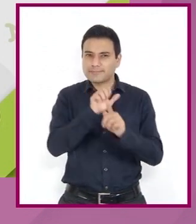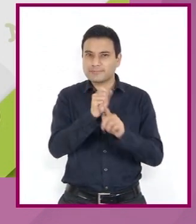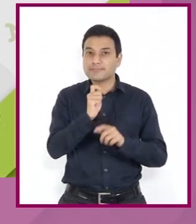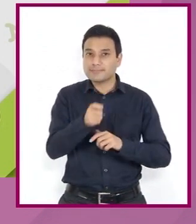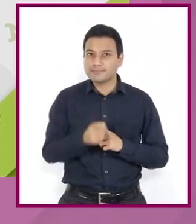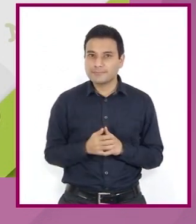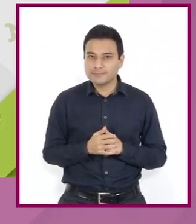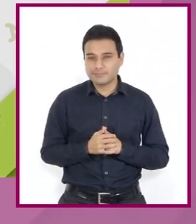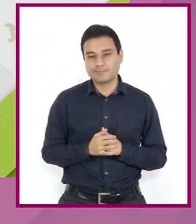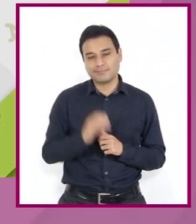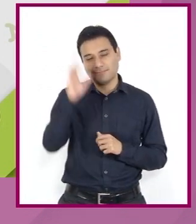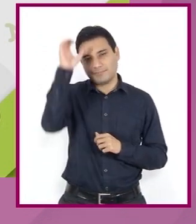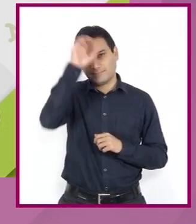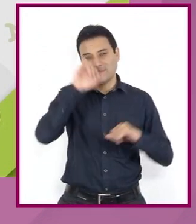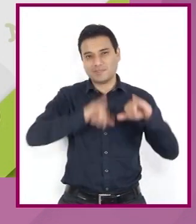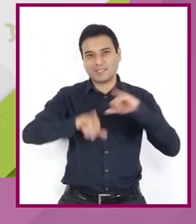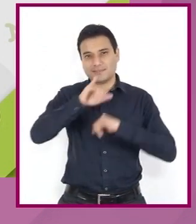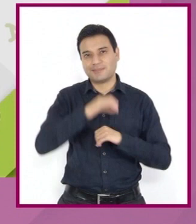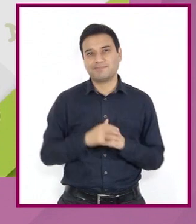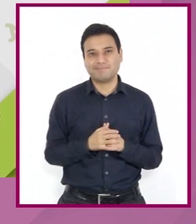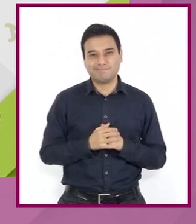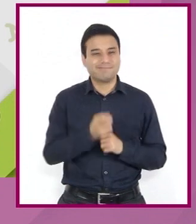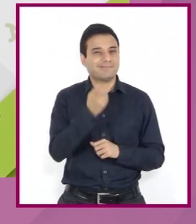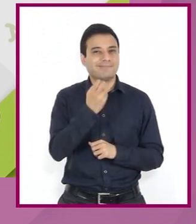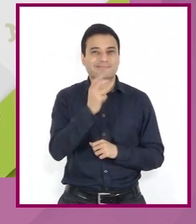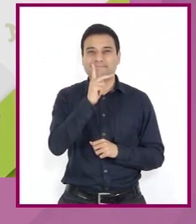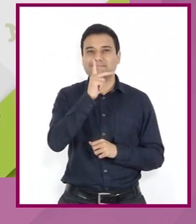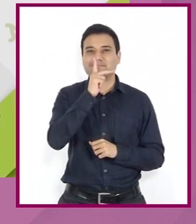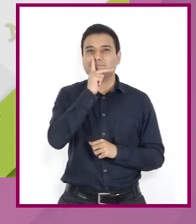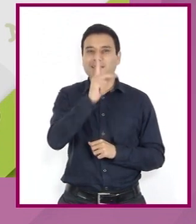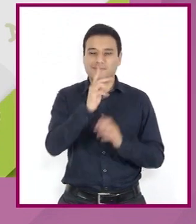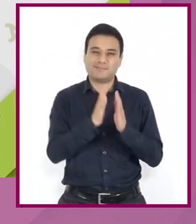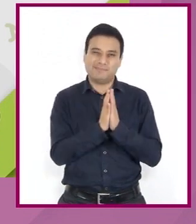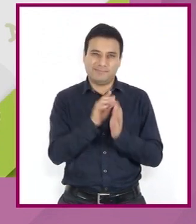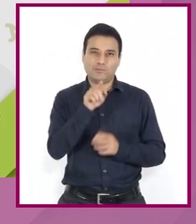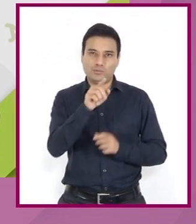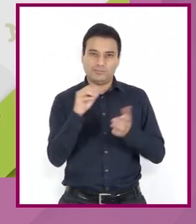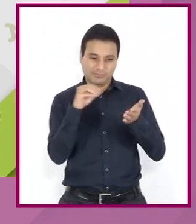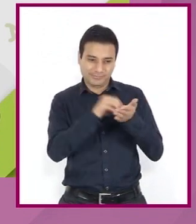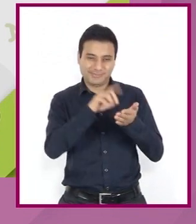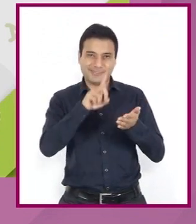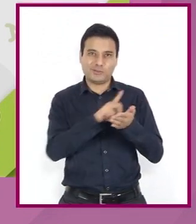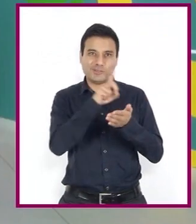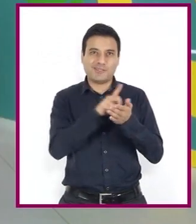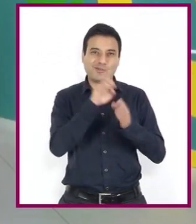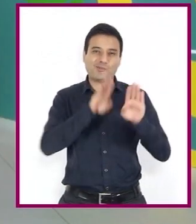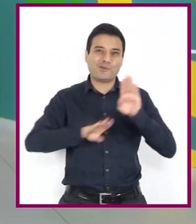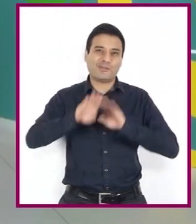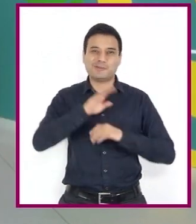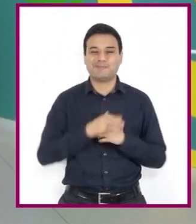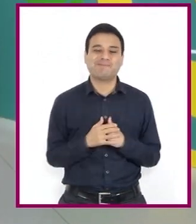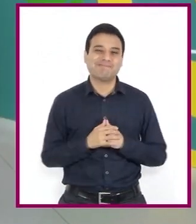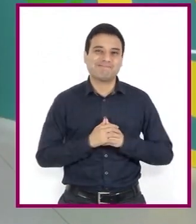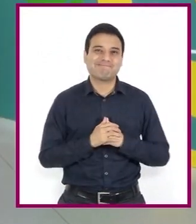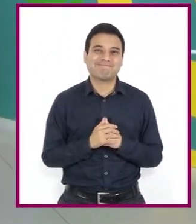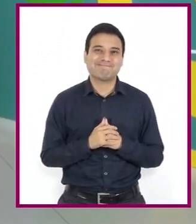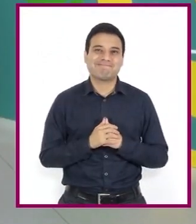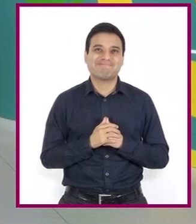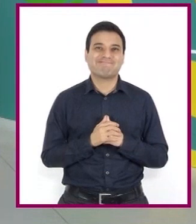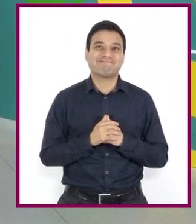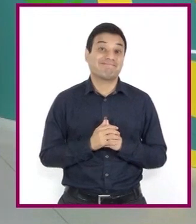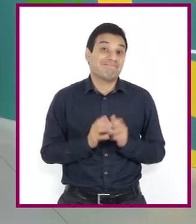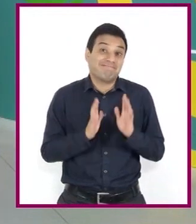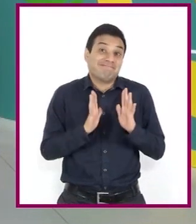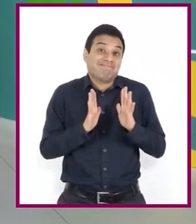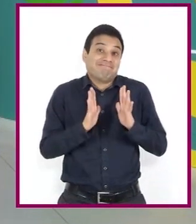Excelente. Ciencia es el concepto que le solicitamos agreguen a su abecedario biológico. Ya casi es